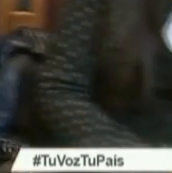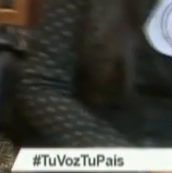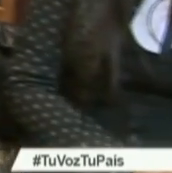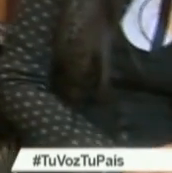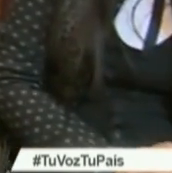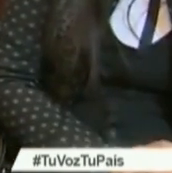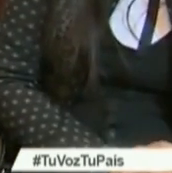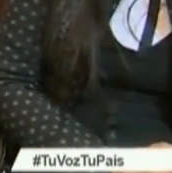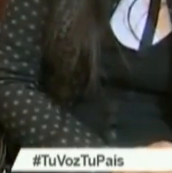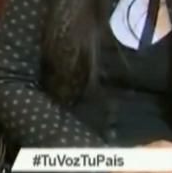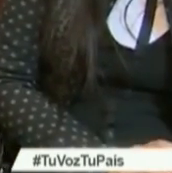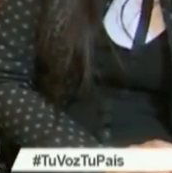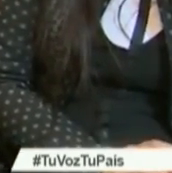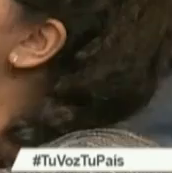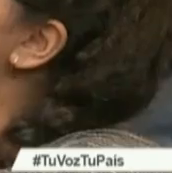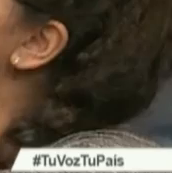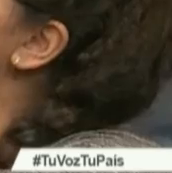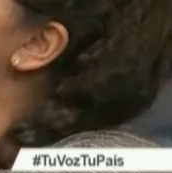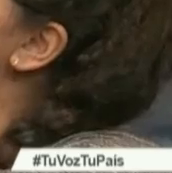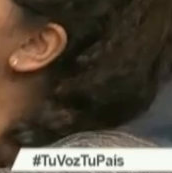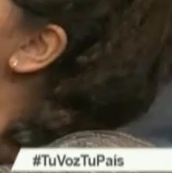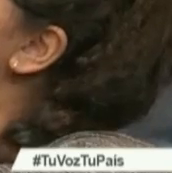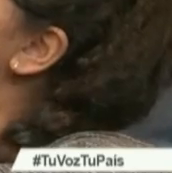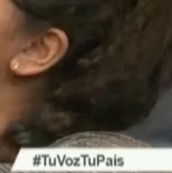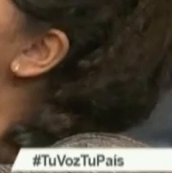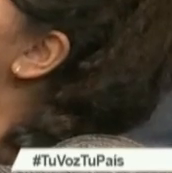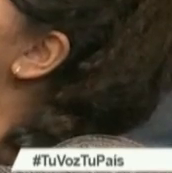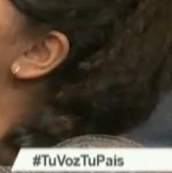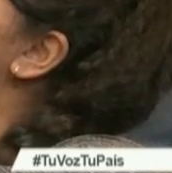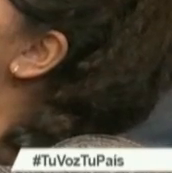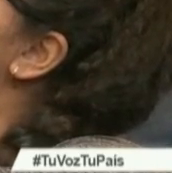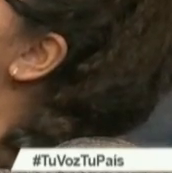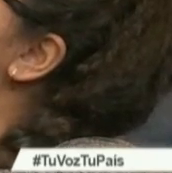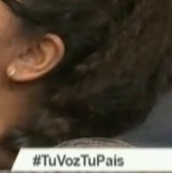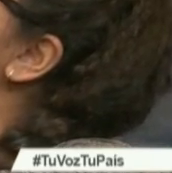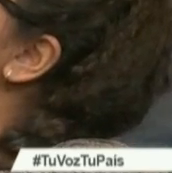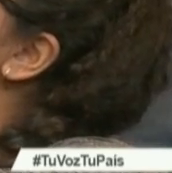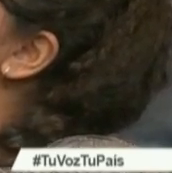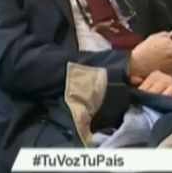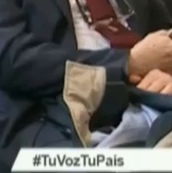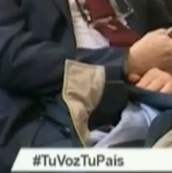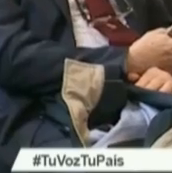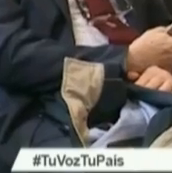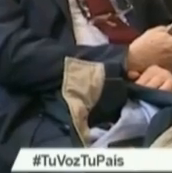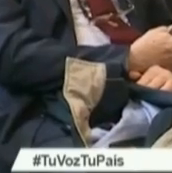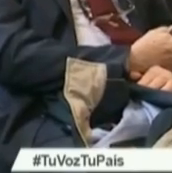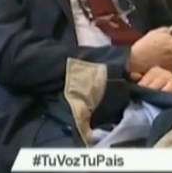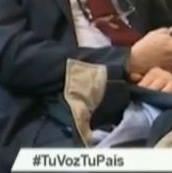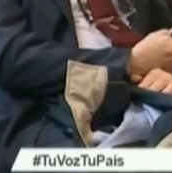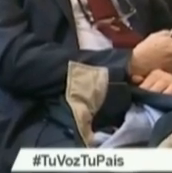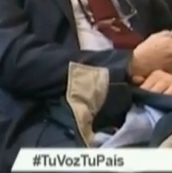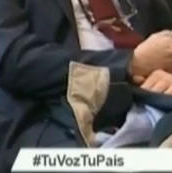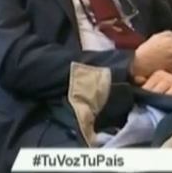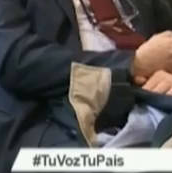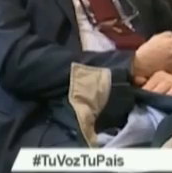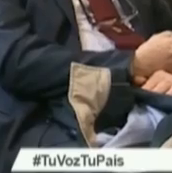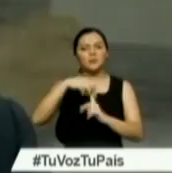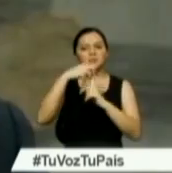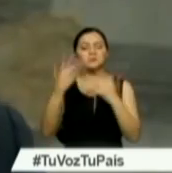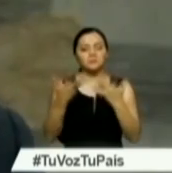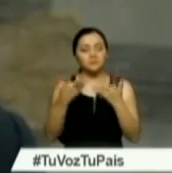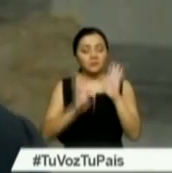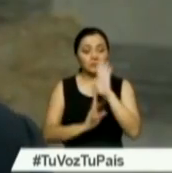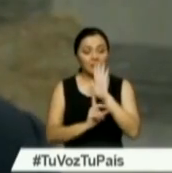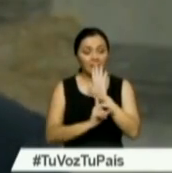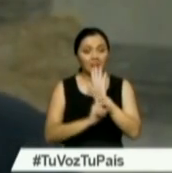Ecuador vive grandes transformaciones en lo social, lo económico, en la educación y el desarrollo, a través de una adecuada inversión.